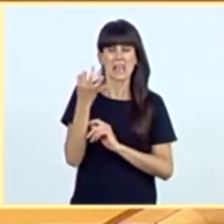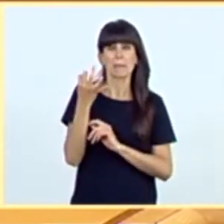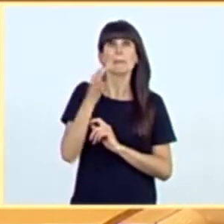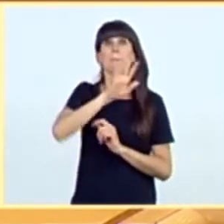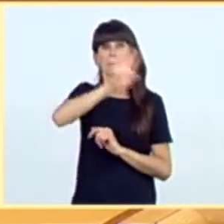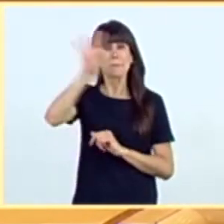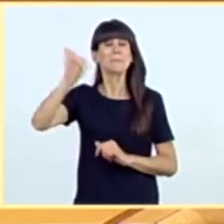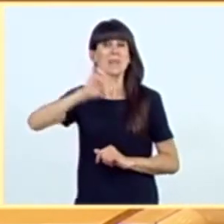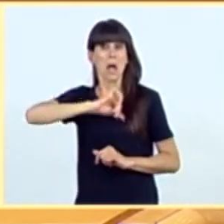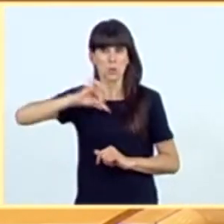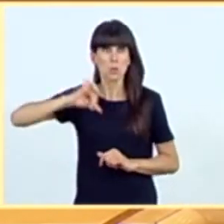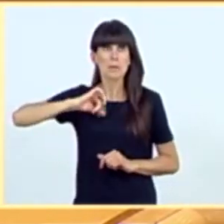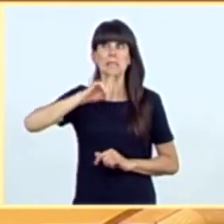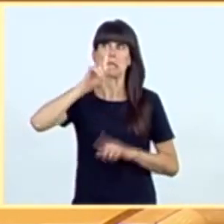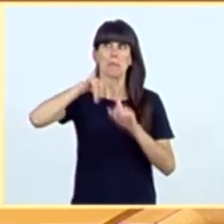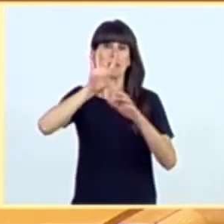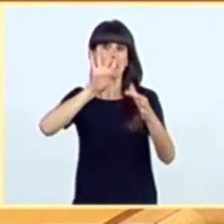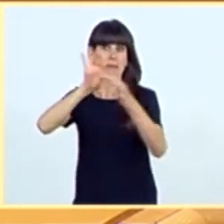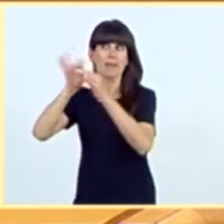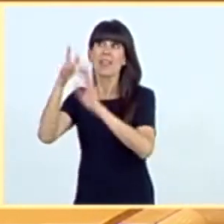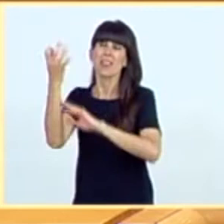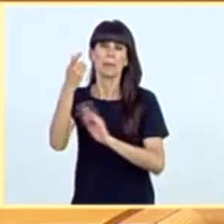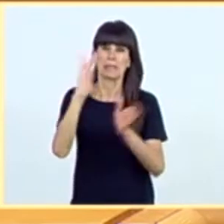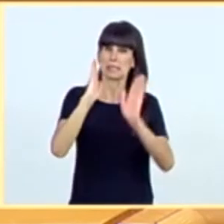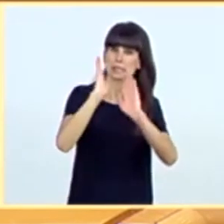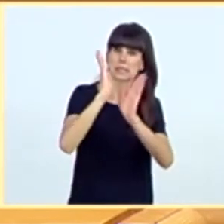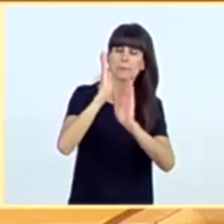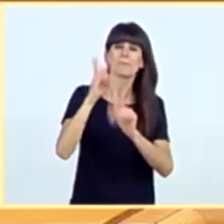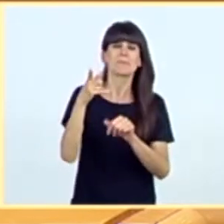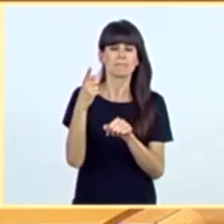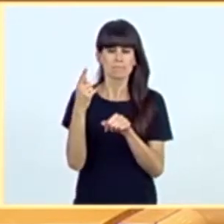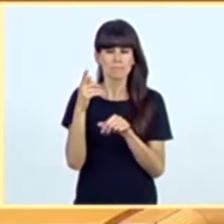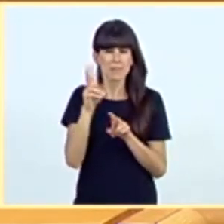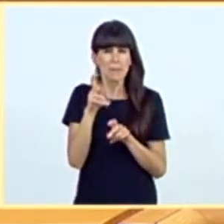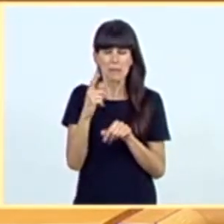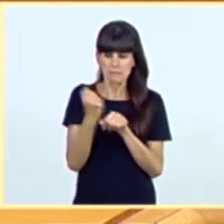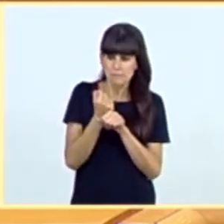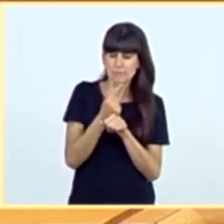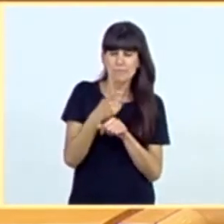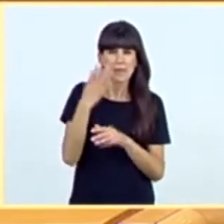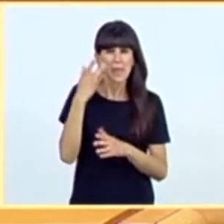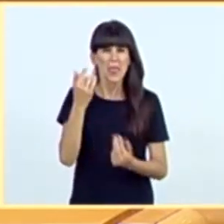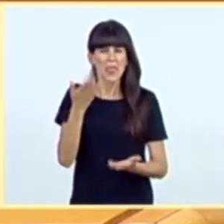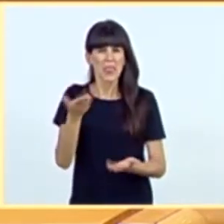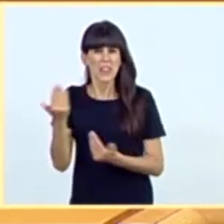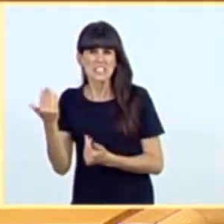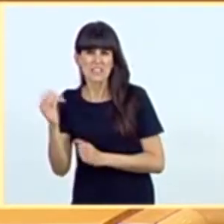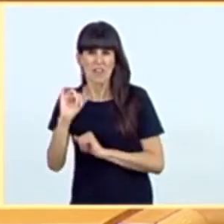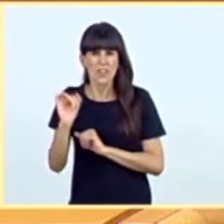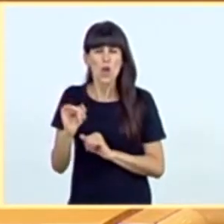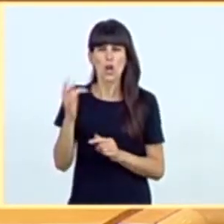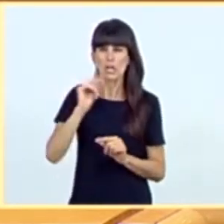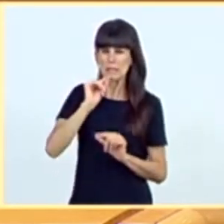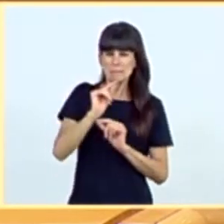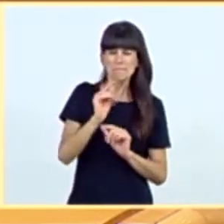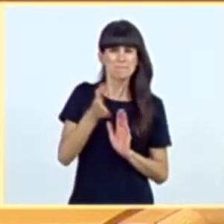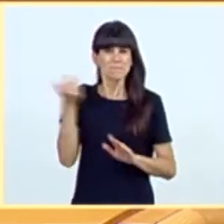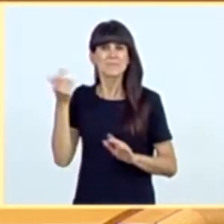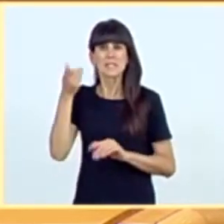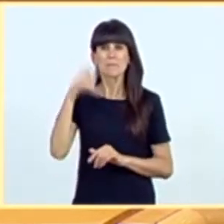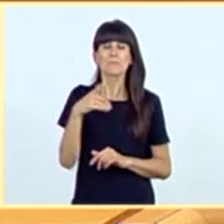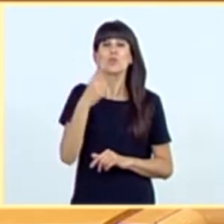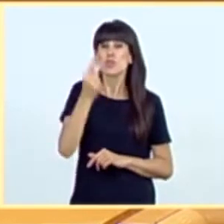autonómicas correspondientes, interviniera para labores de desinfección en residencias de mayores. En total, se han llevado a cabo más de